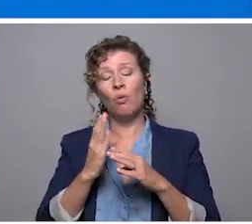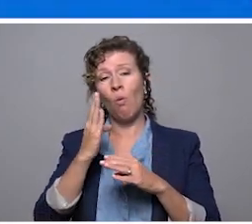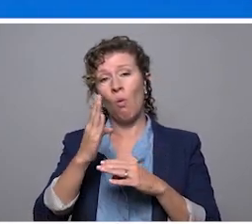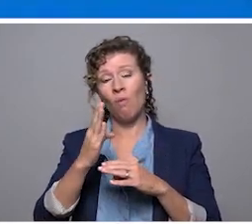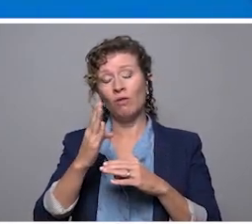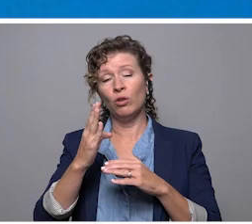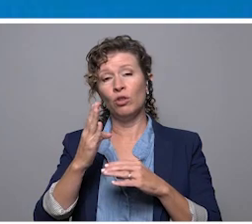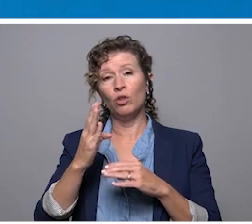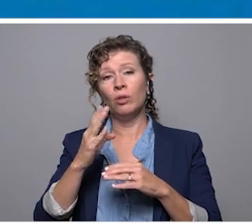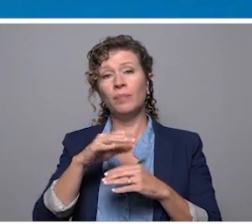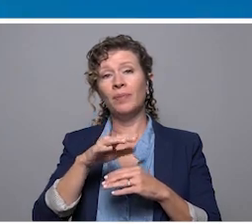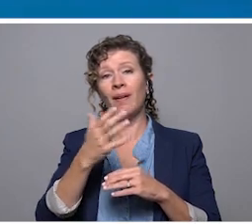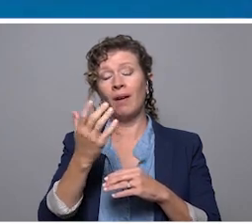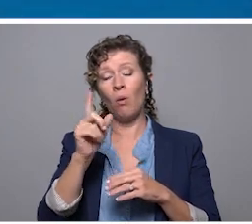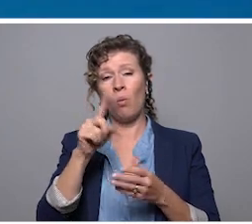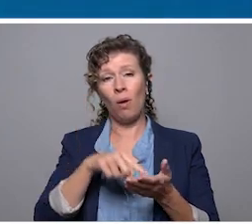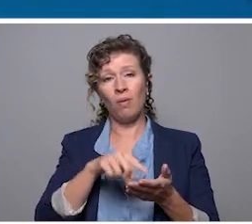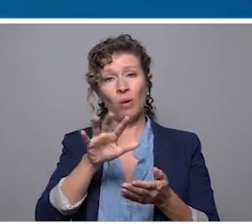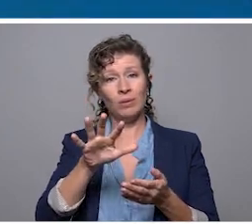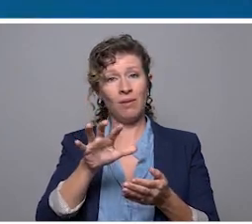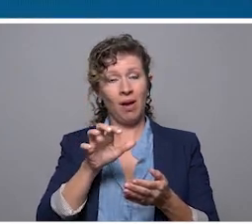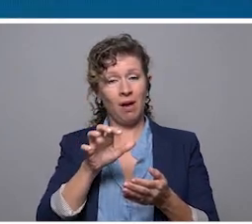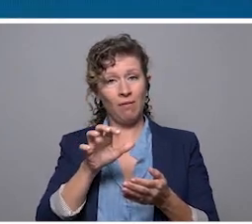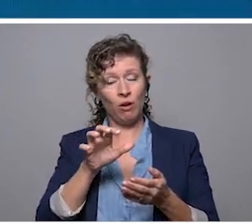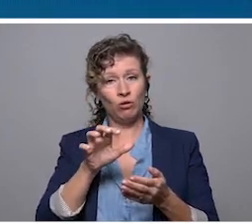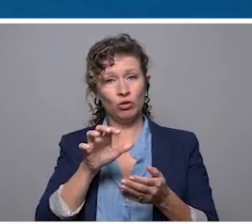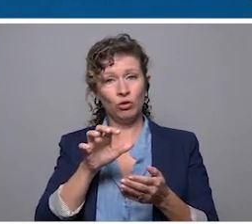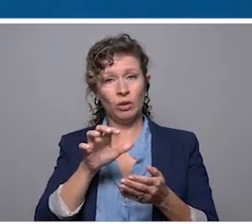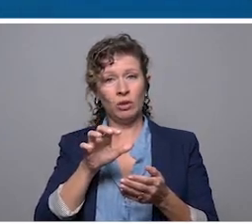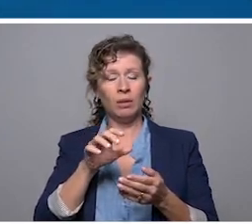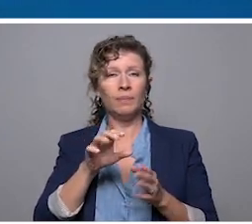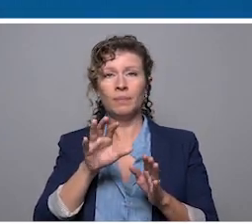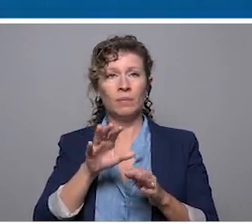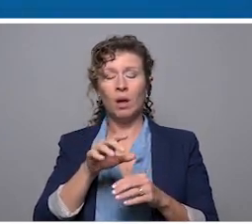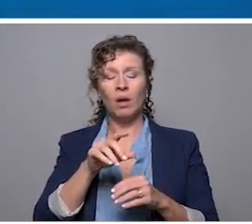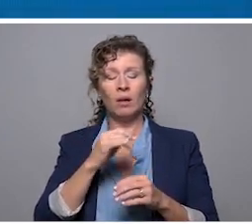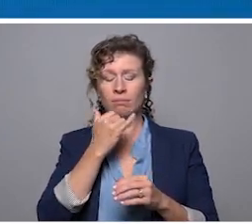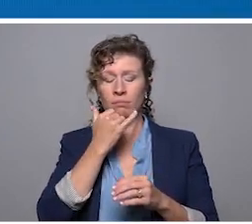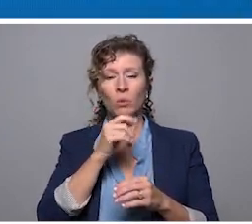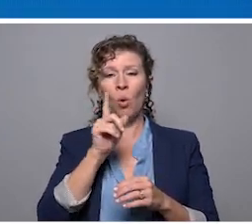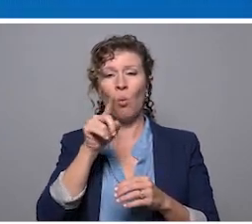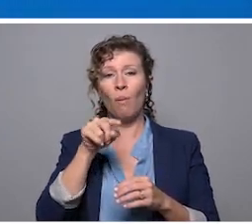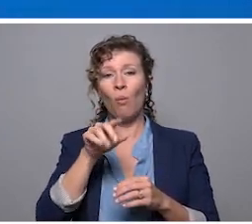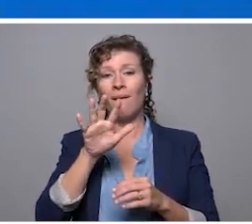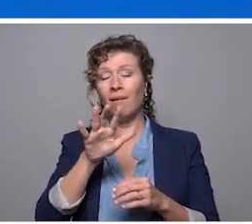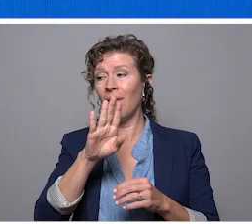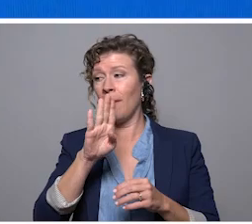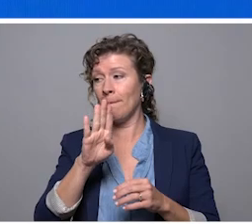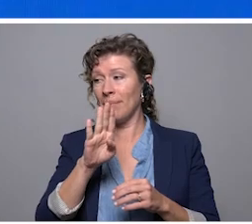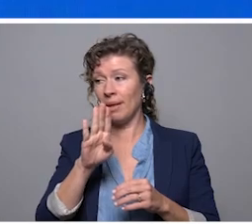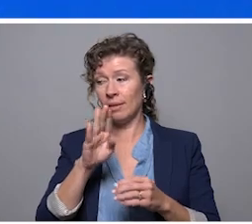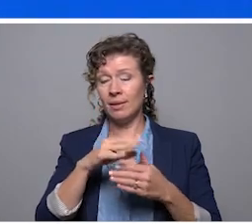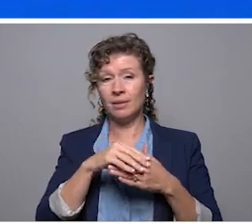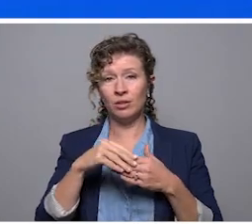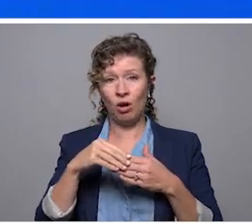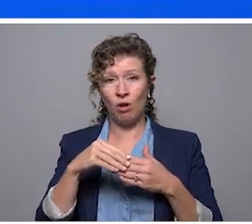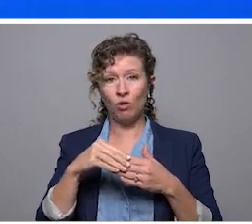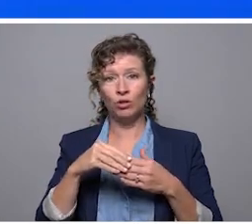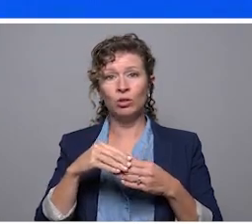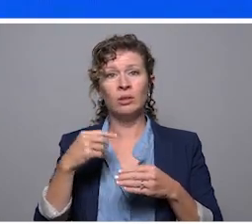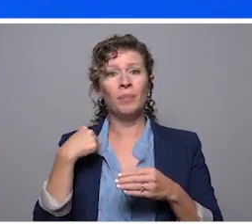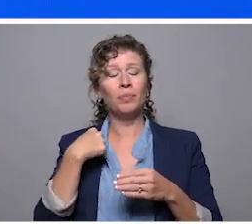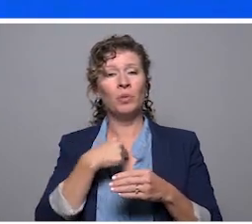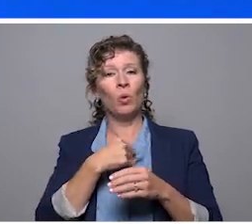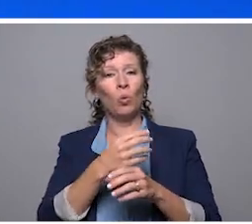de50 millones dólares ingresan a la cooperativa entre 5 a 6000 personas por mes